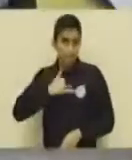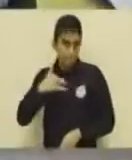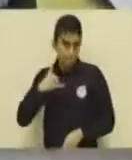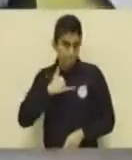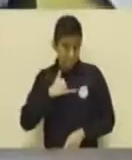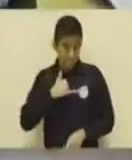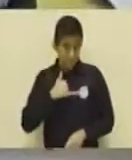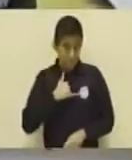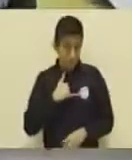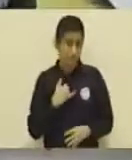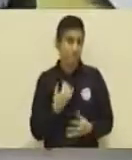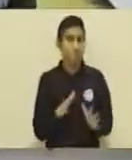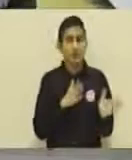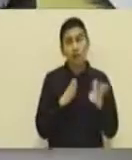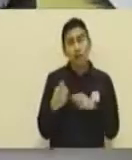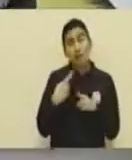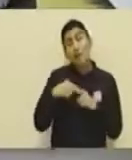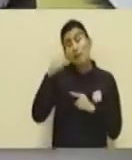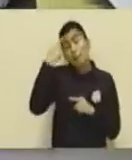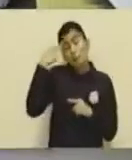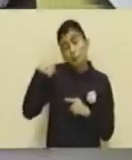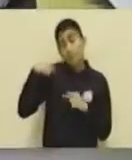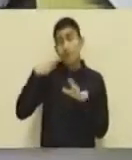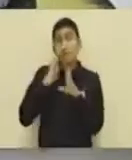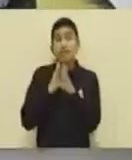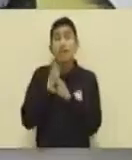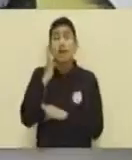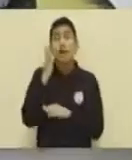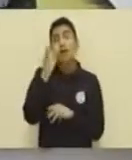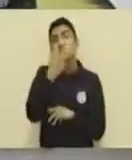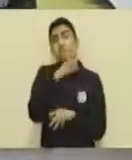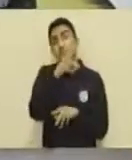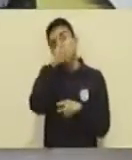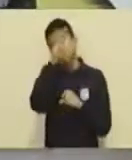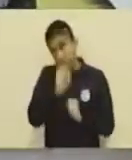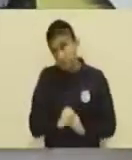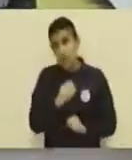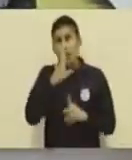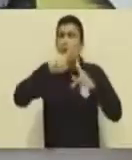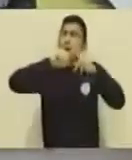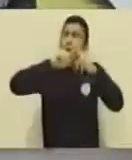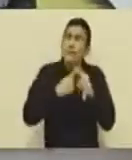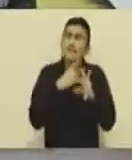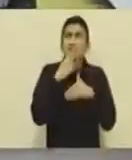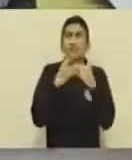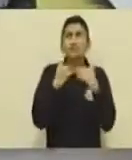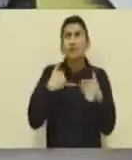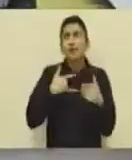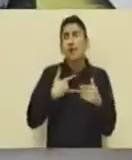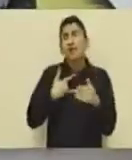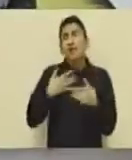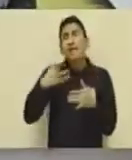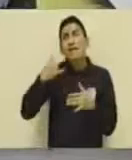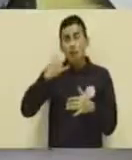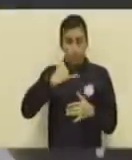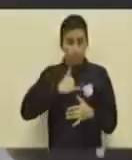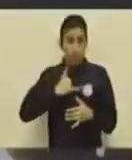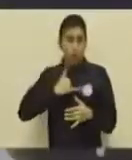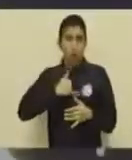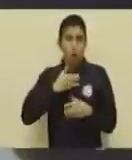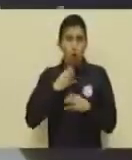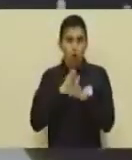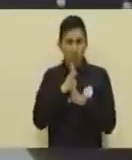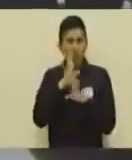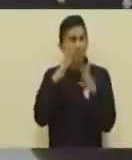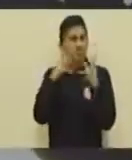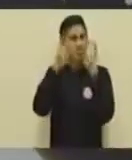mismos. Claro, es que para poder serle fiel a alguien, ¿verdad? Como usted dice, debemos empezar por ser fiel con nosotros mismos,